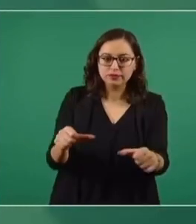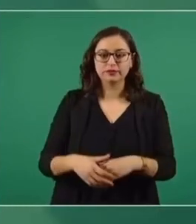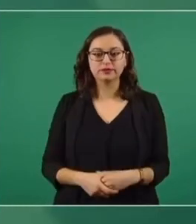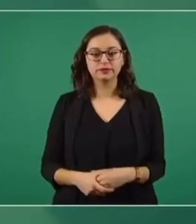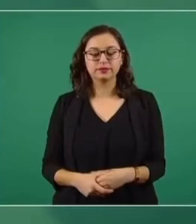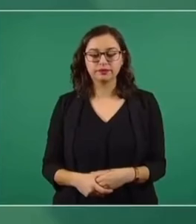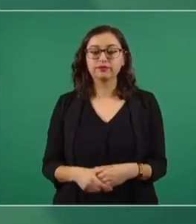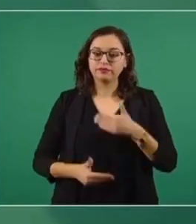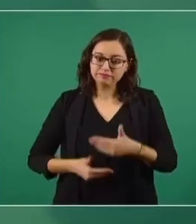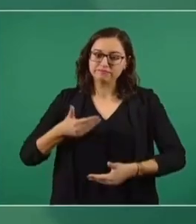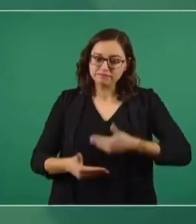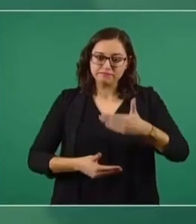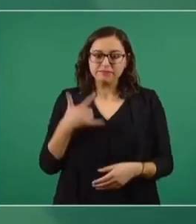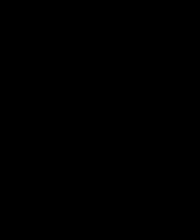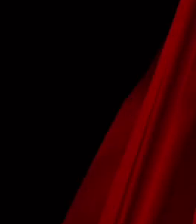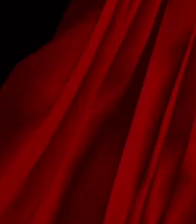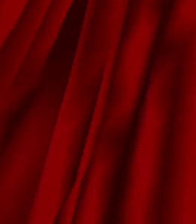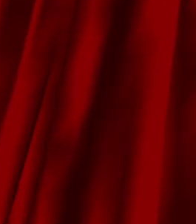Ahí vamos.